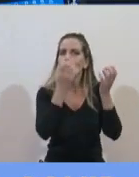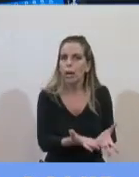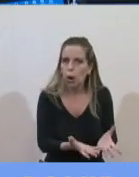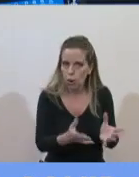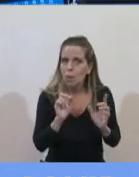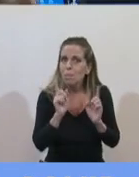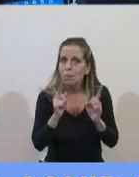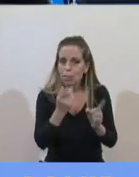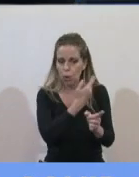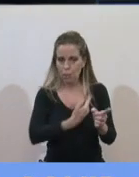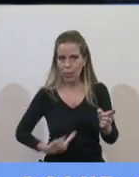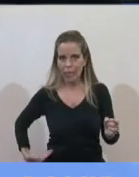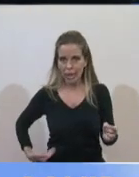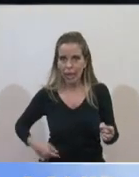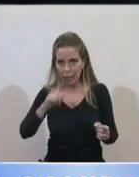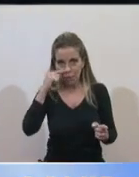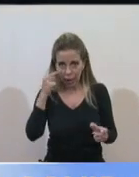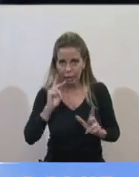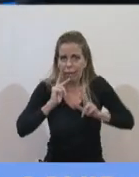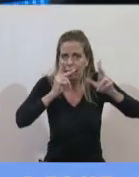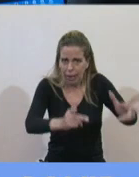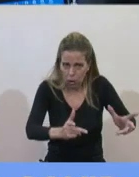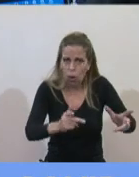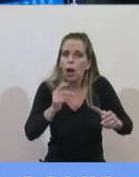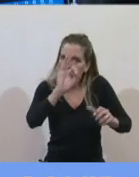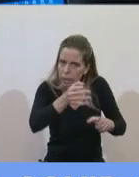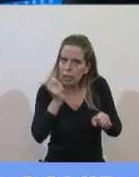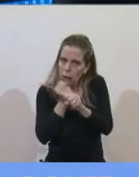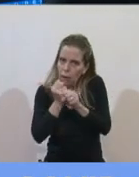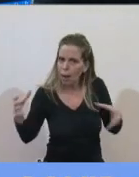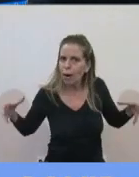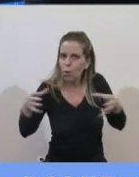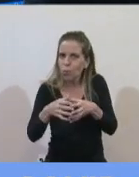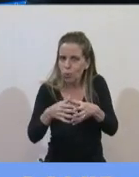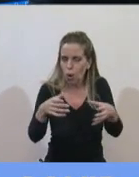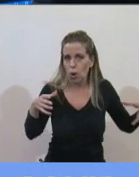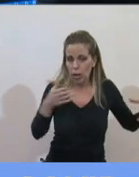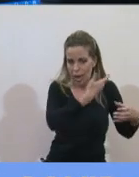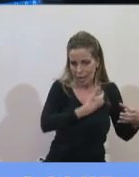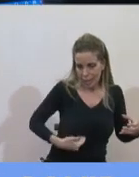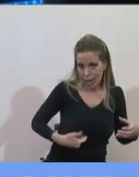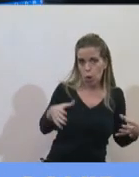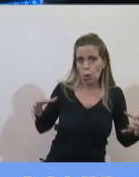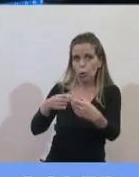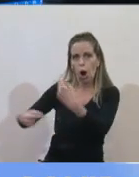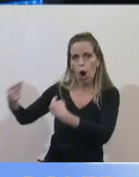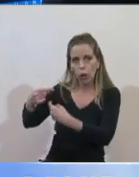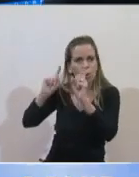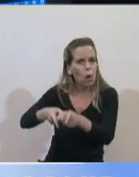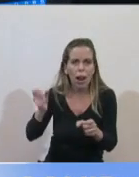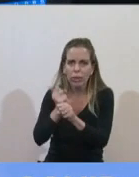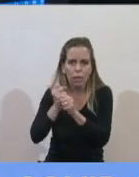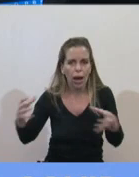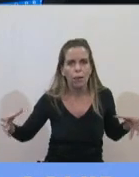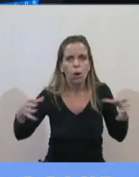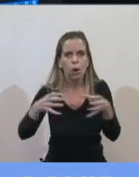encontrar el propio presidente dijo que había una oposición predispuesta a estas discusiones y la verdad es que si podemos construir un